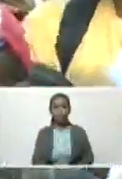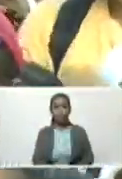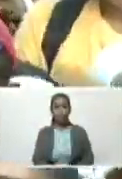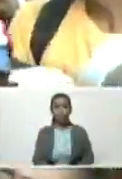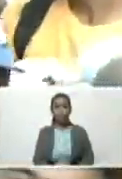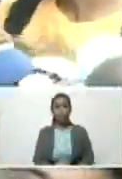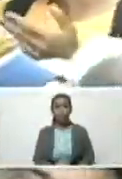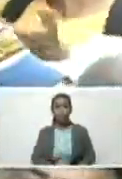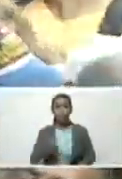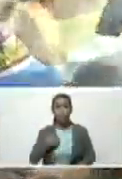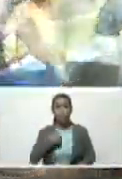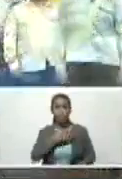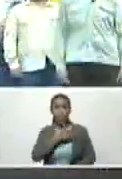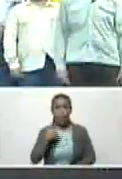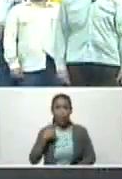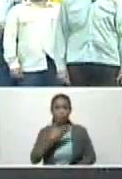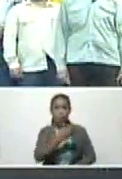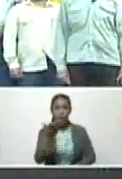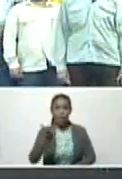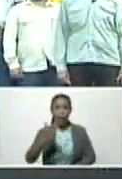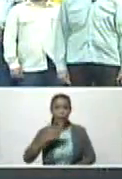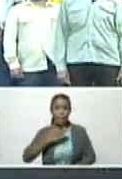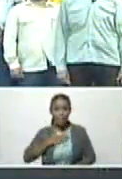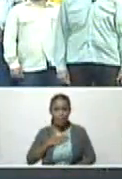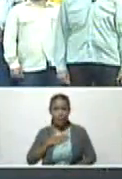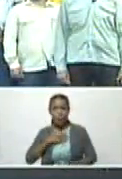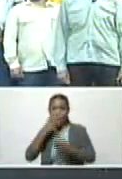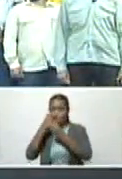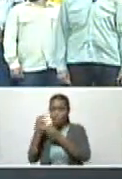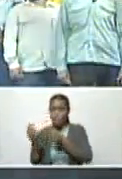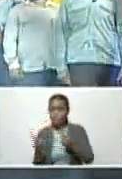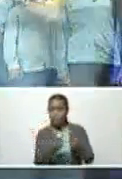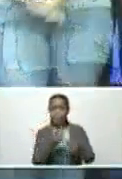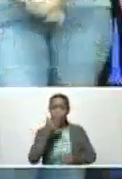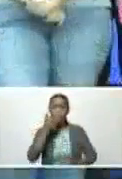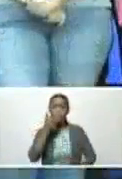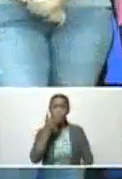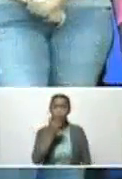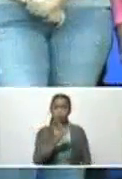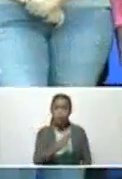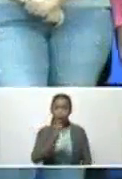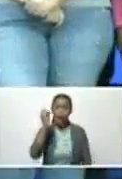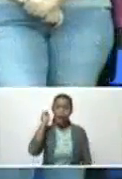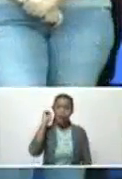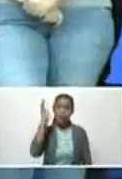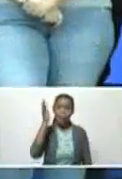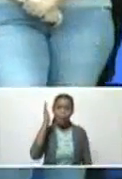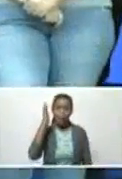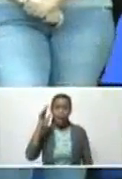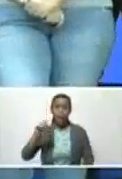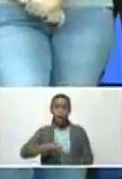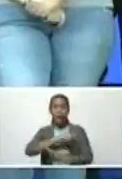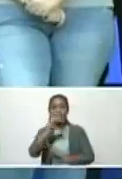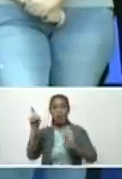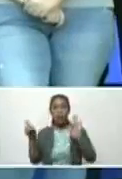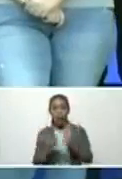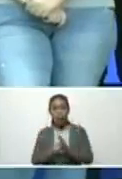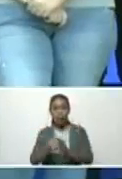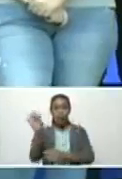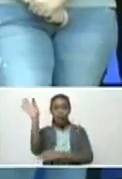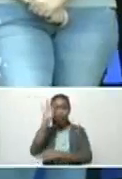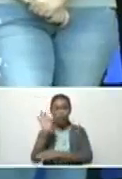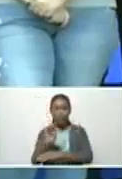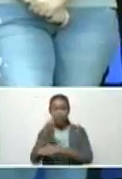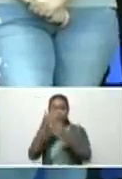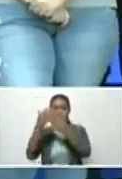Y quiero que me inviten a la próxima Asamblea General de la Federación